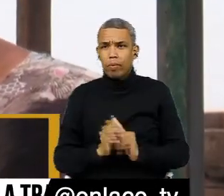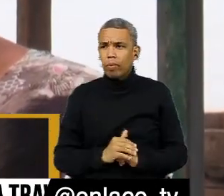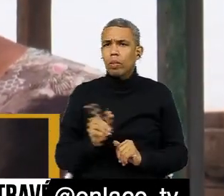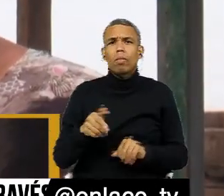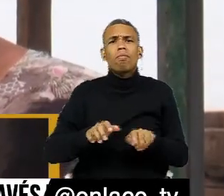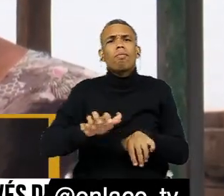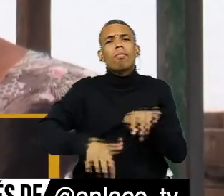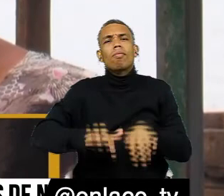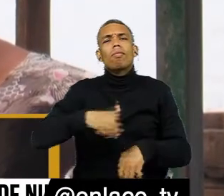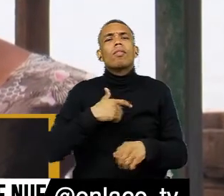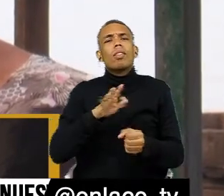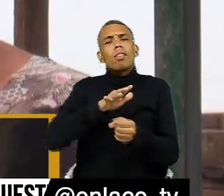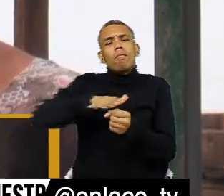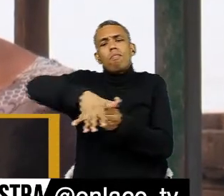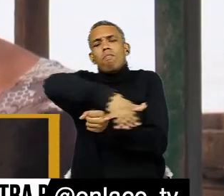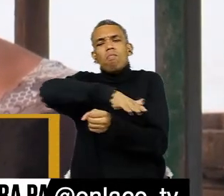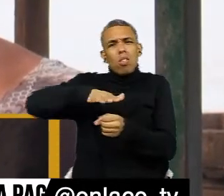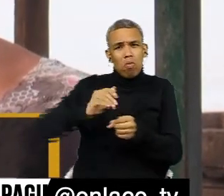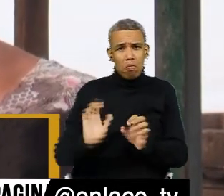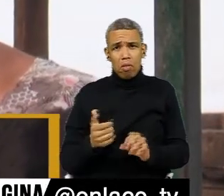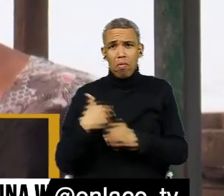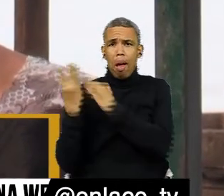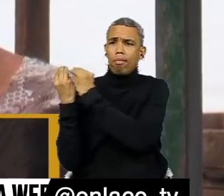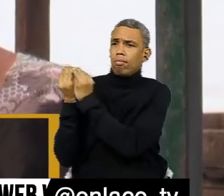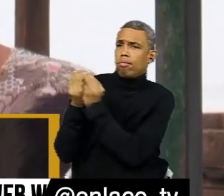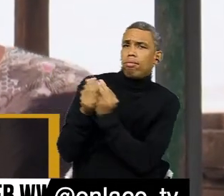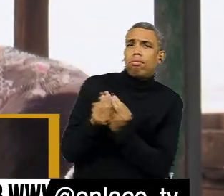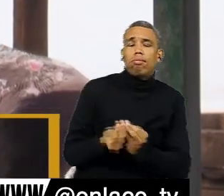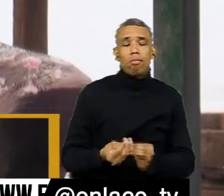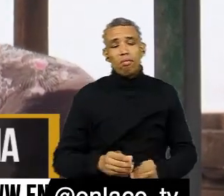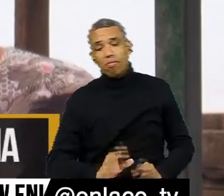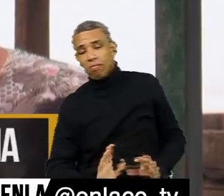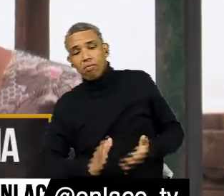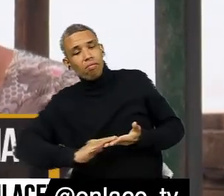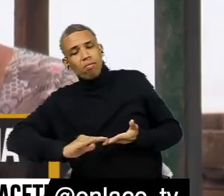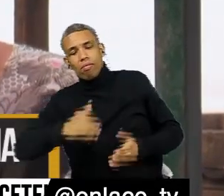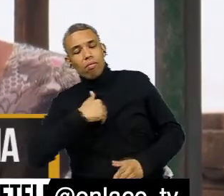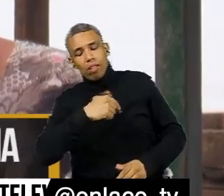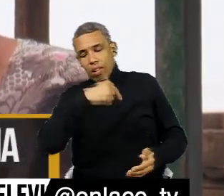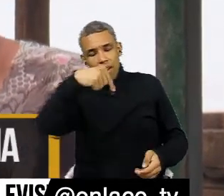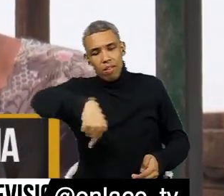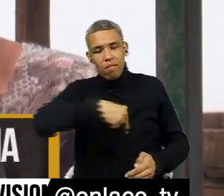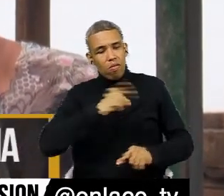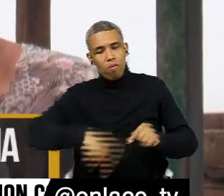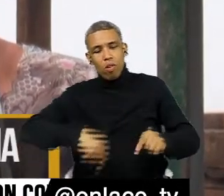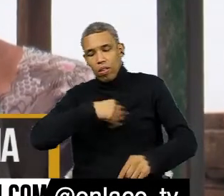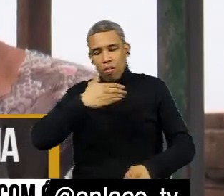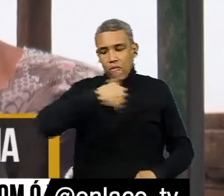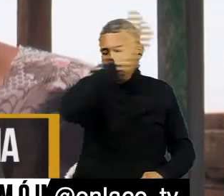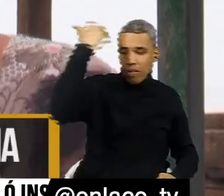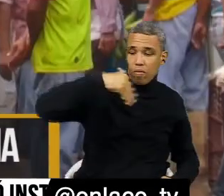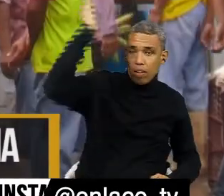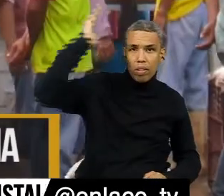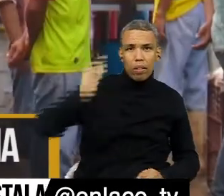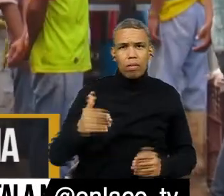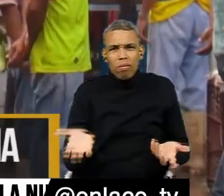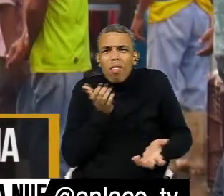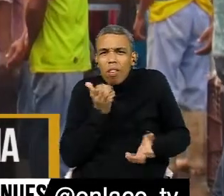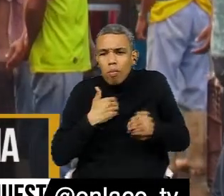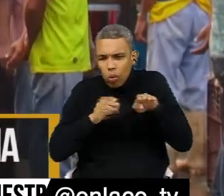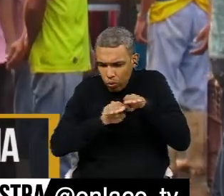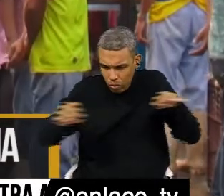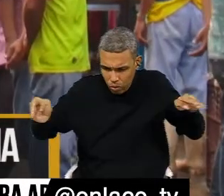Ambiente a tomarse atribución, a llevarse el derecho de trabajo. ¿Cómo es posible que uno tiene una mesa y una sombrilla